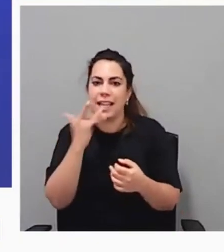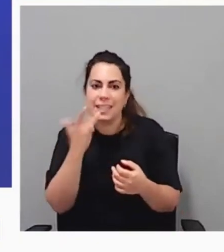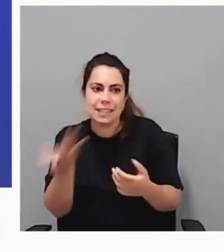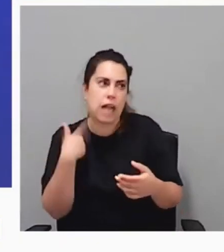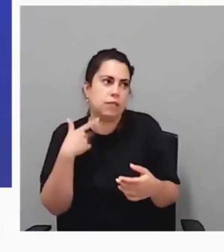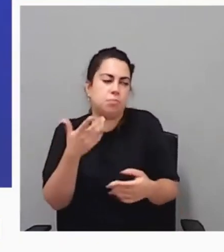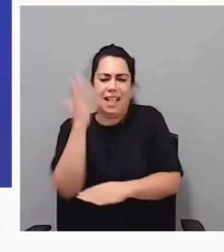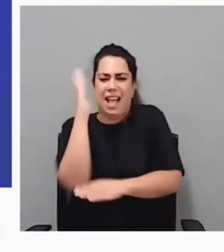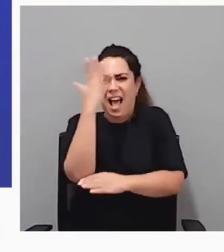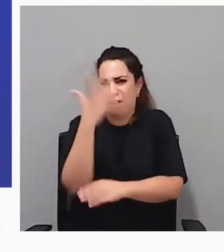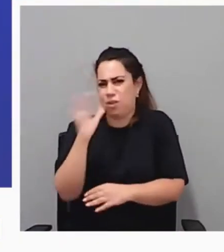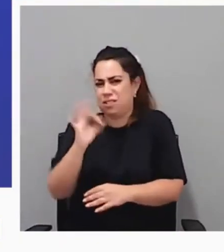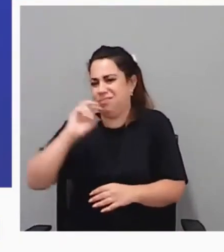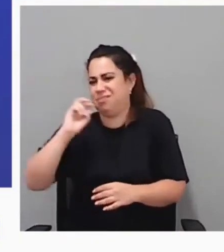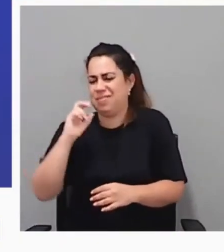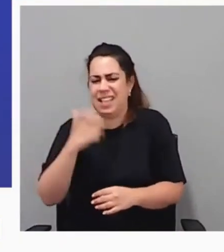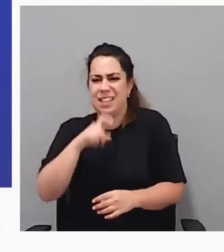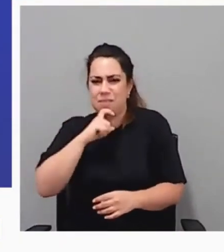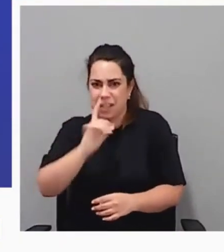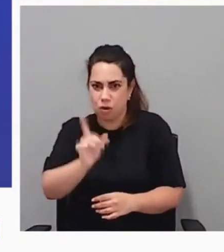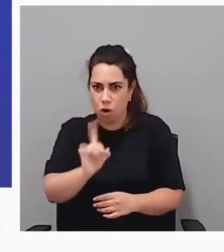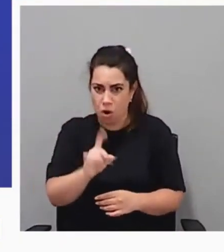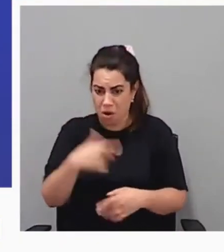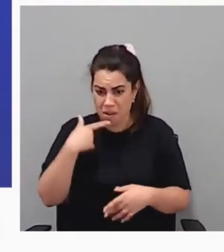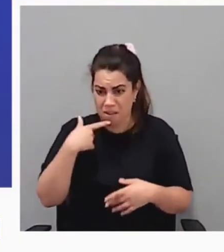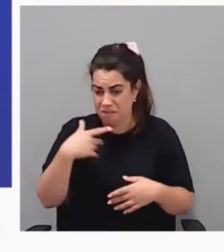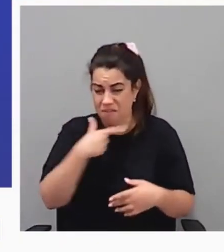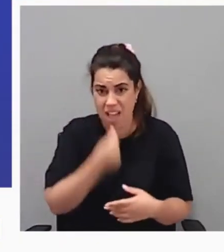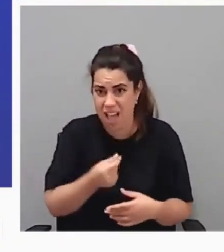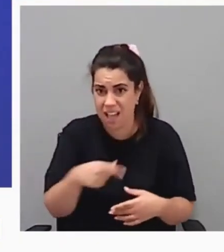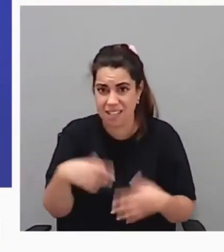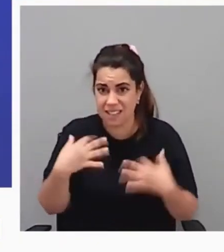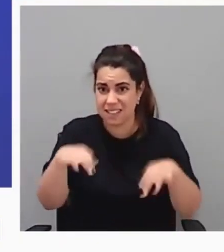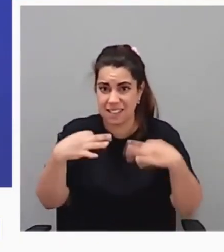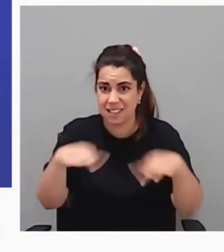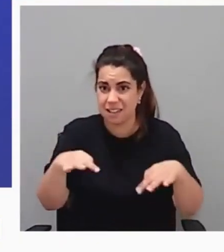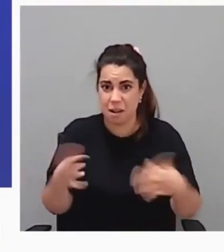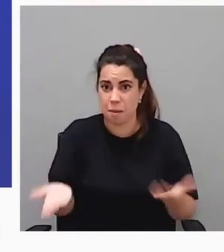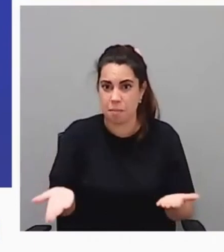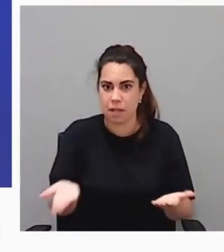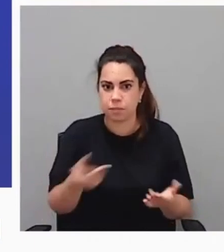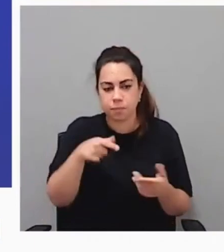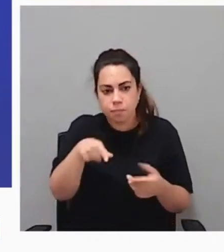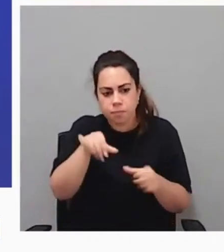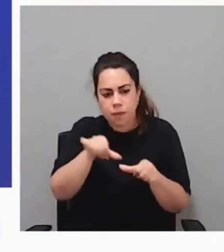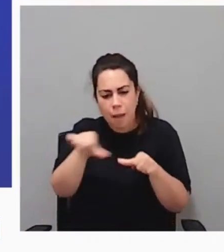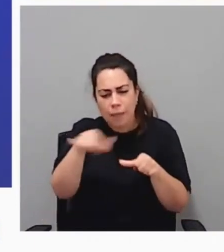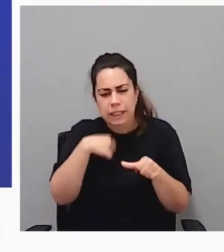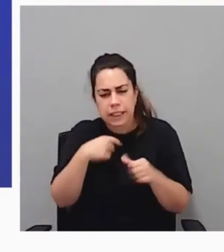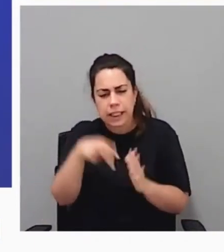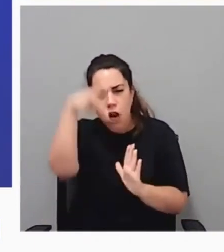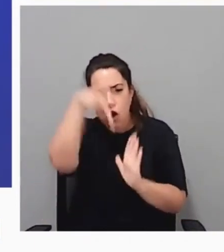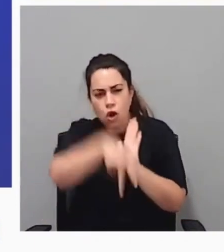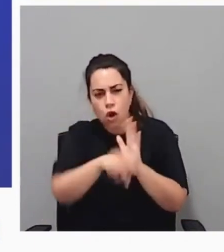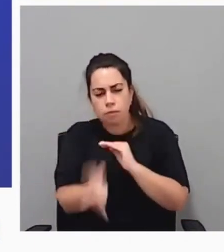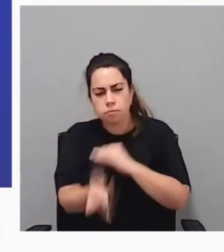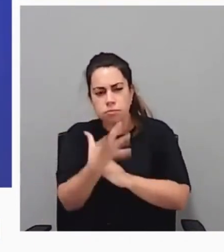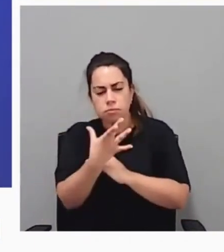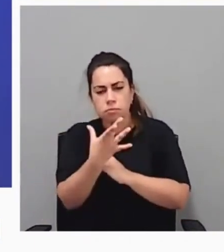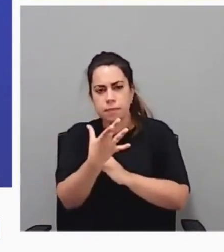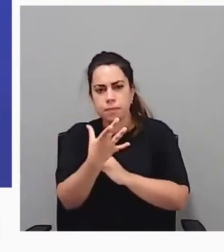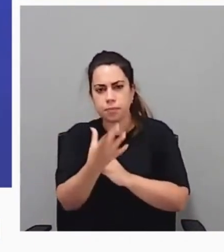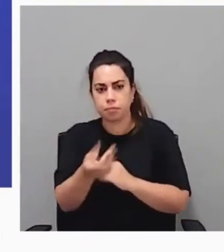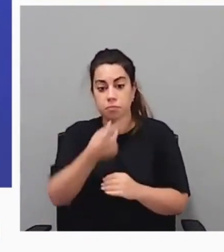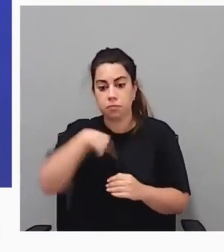cosas más complejas. Y a partir de ahí se empezaron a saber unas reglas que nos permiten crear cierto tipo